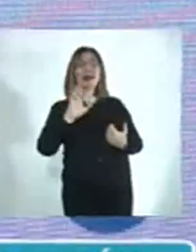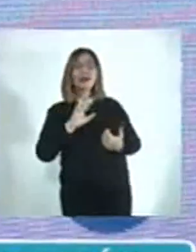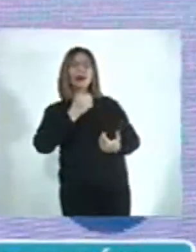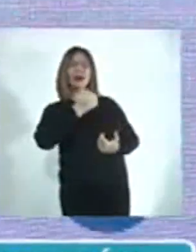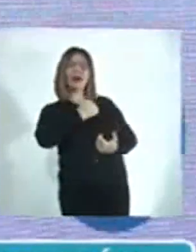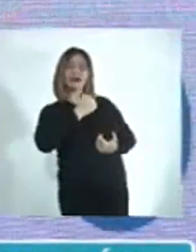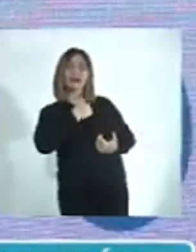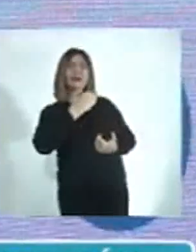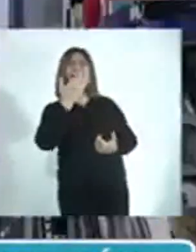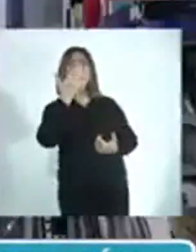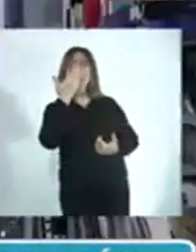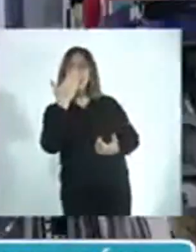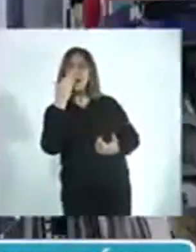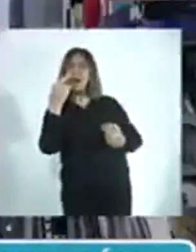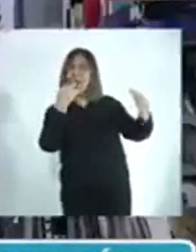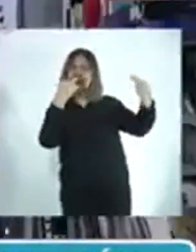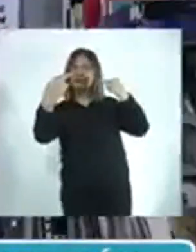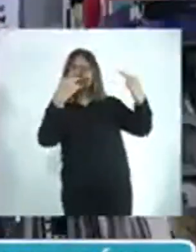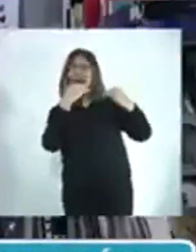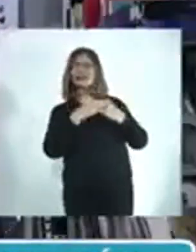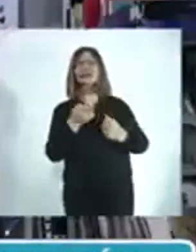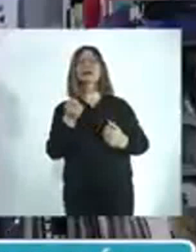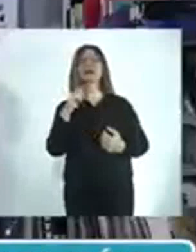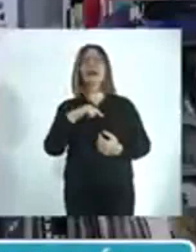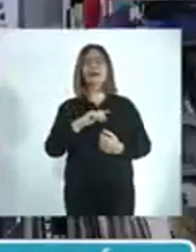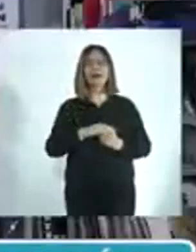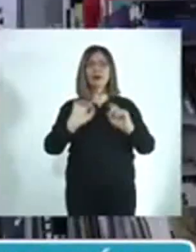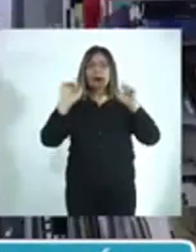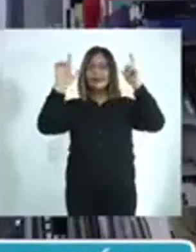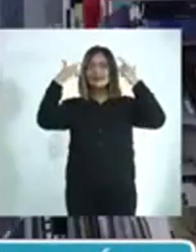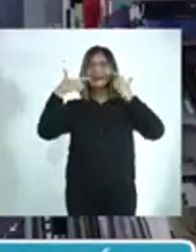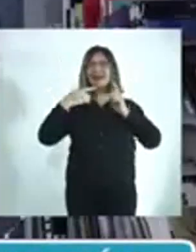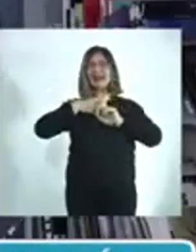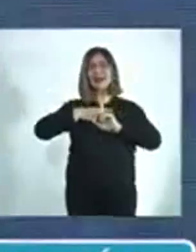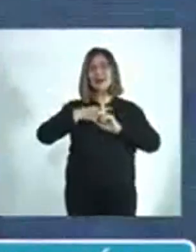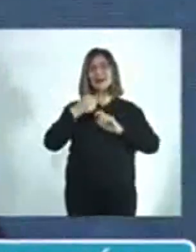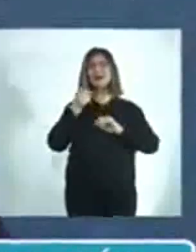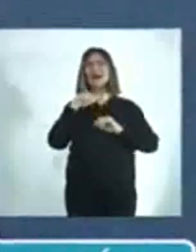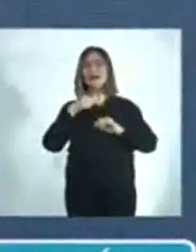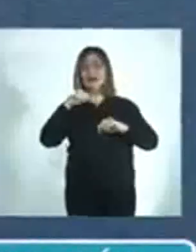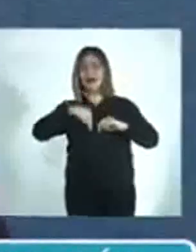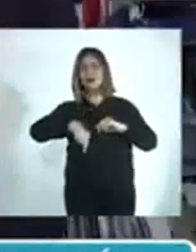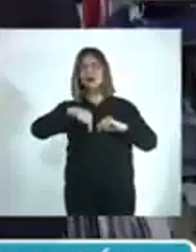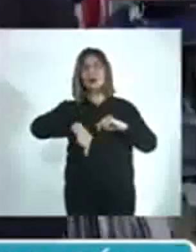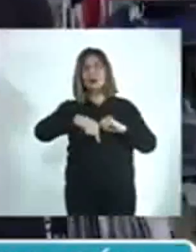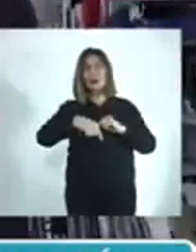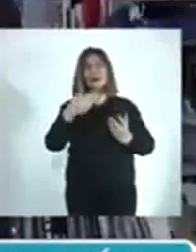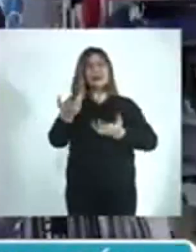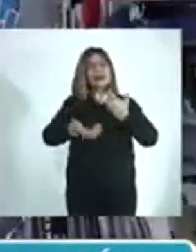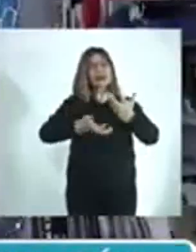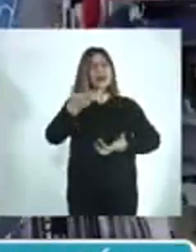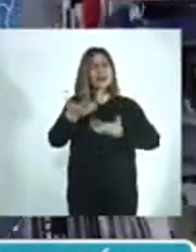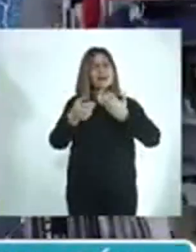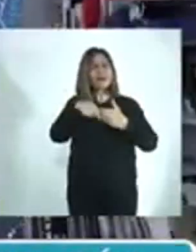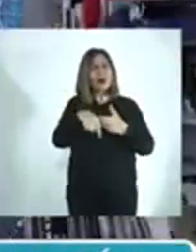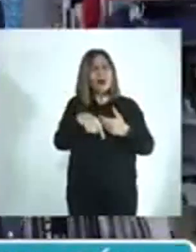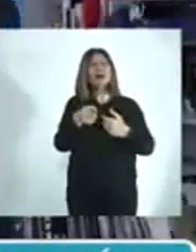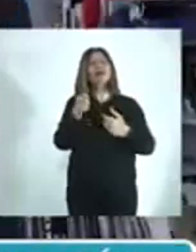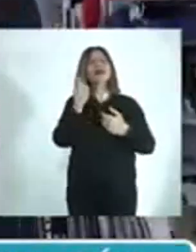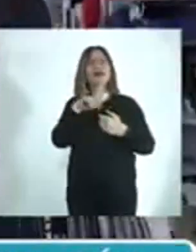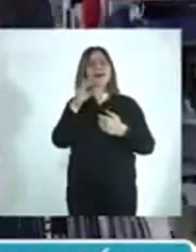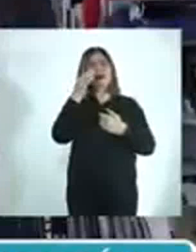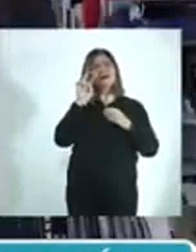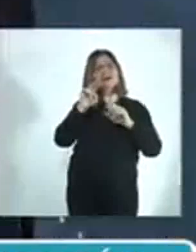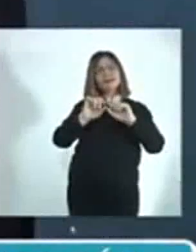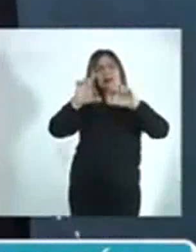Córdoba. David, estamos en Santa Cruz en vivo, en Pico Truncado, Tierra del Fuego. ¡Qué frío que hace por ahí! ¡Qué fregete que debe